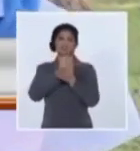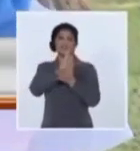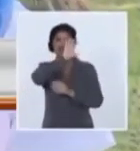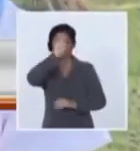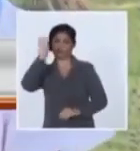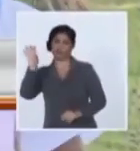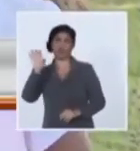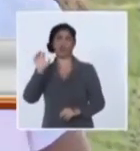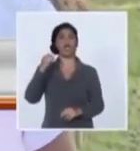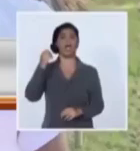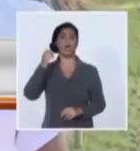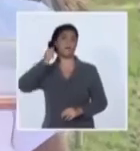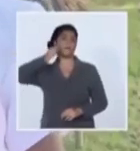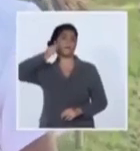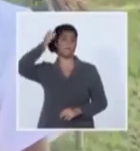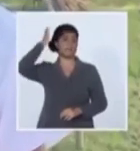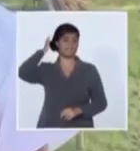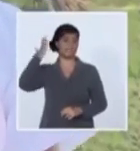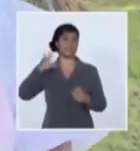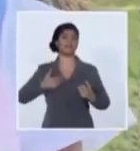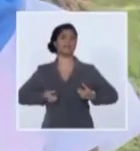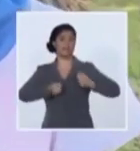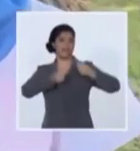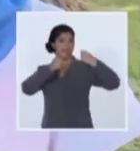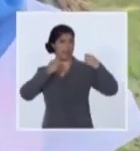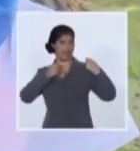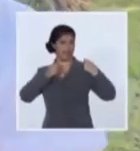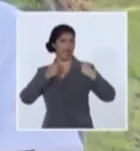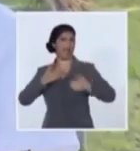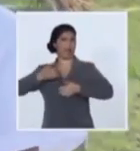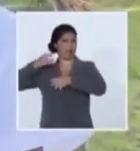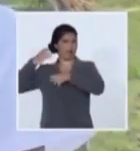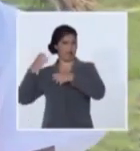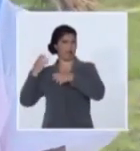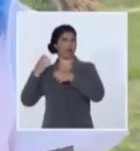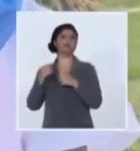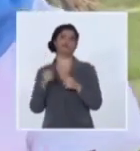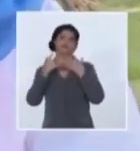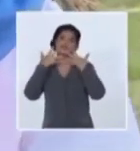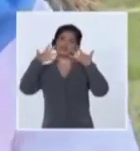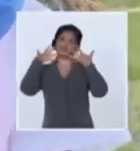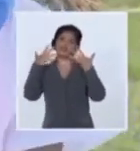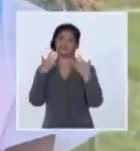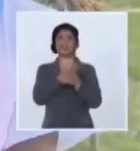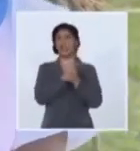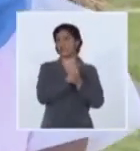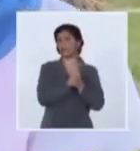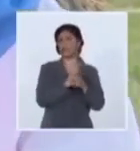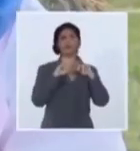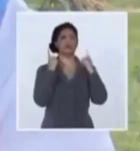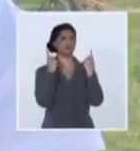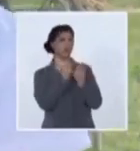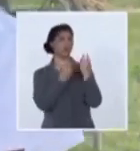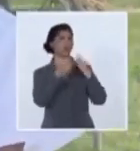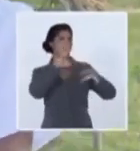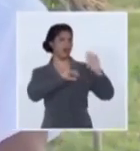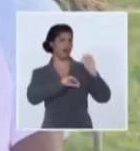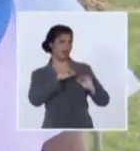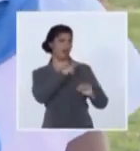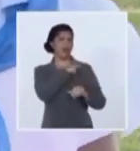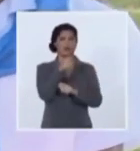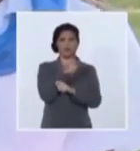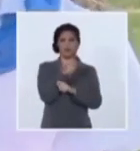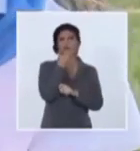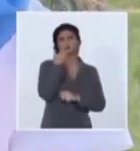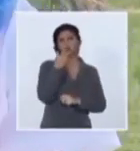me cargó hicimos un feliz mi contenta con mis amiguitos y con mi profe